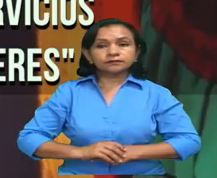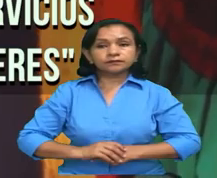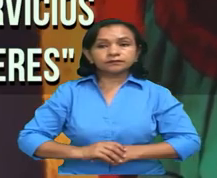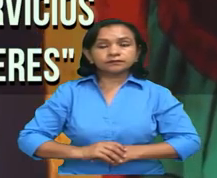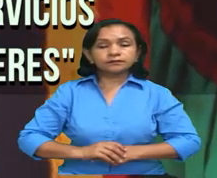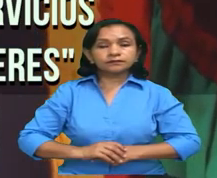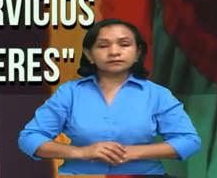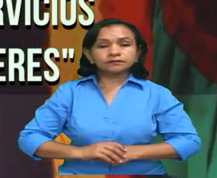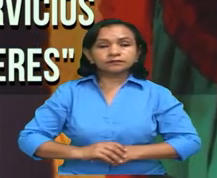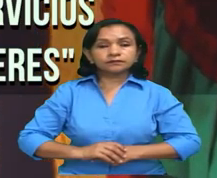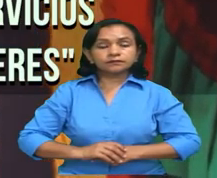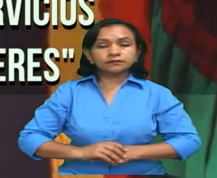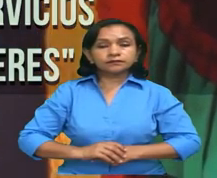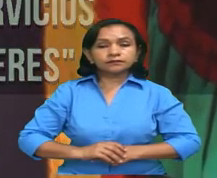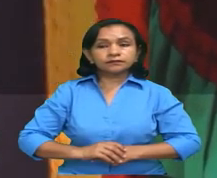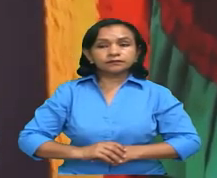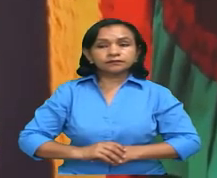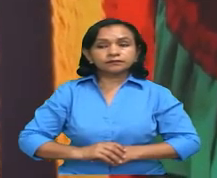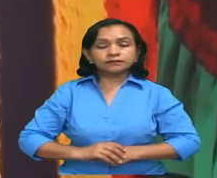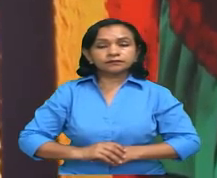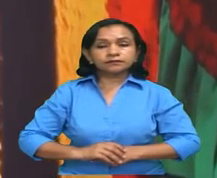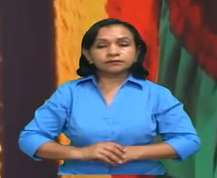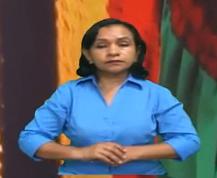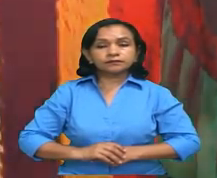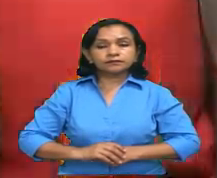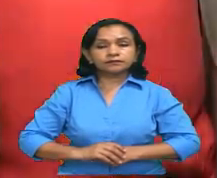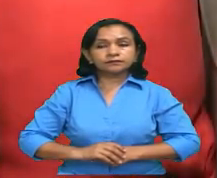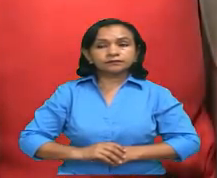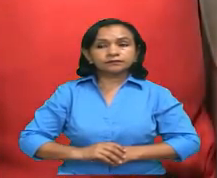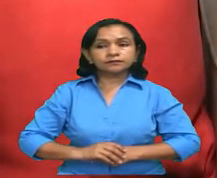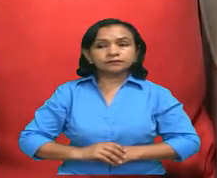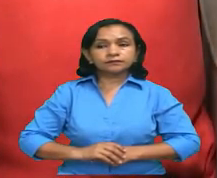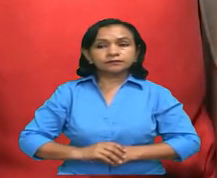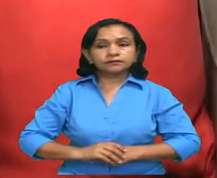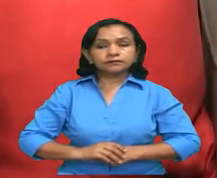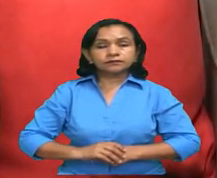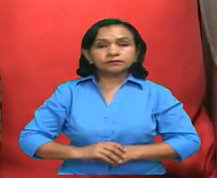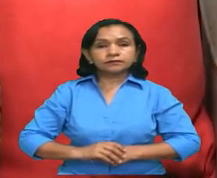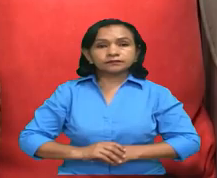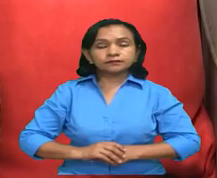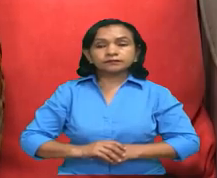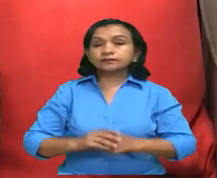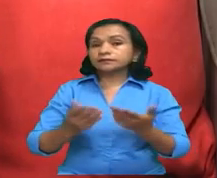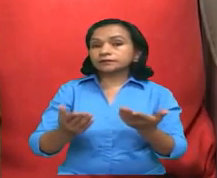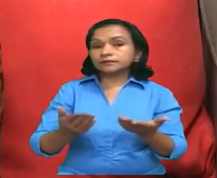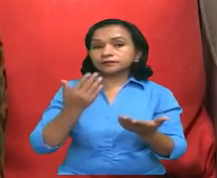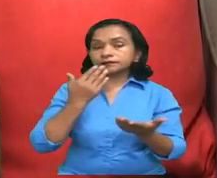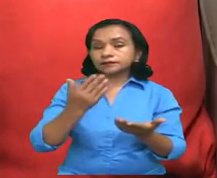las posibilidades de articular negocios con nuestros empresarios nacionales.